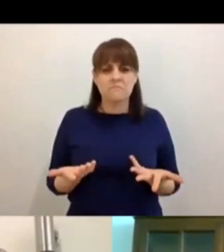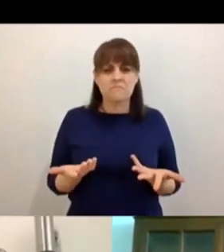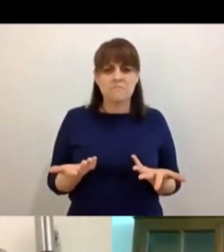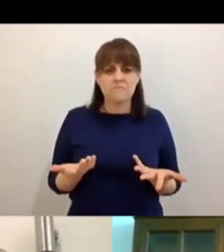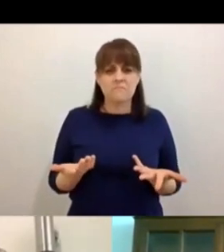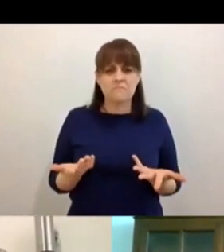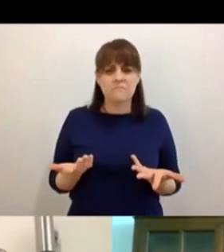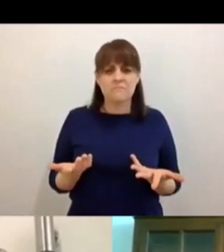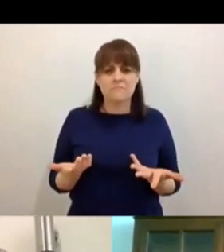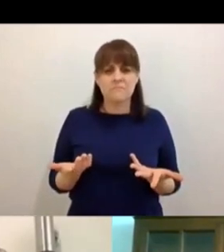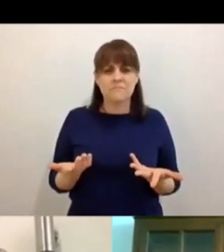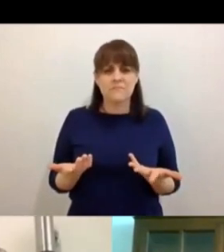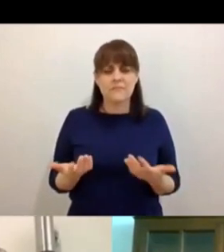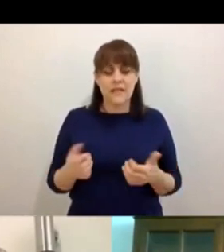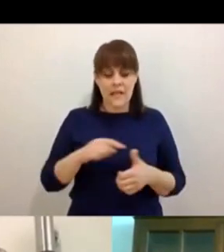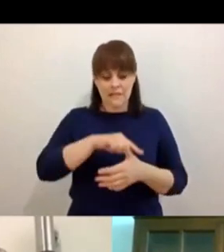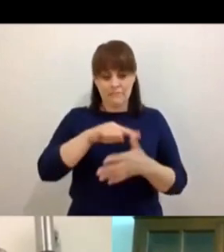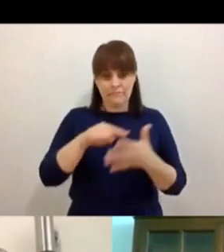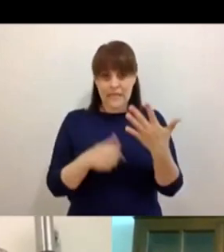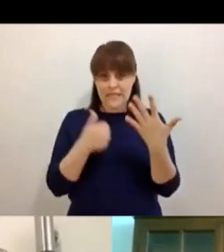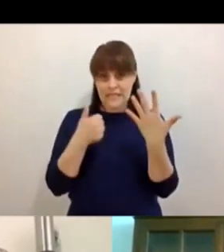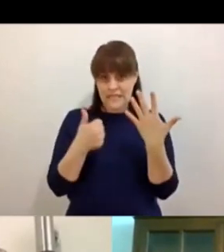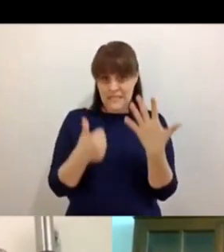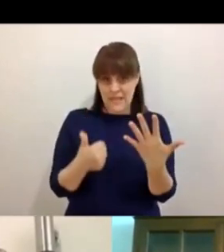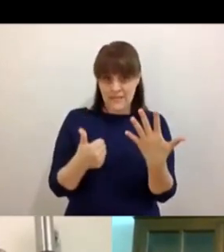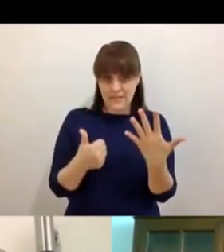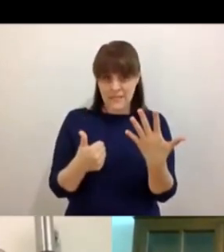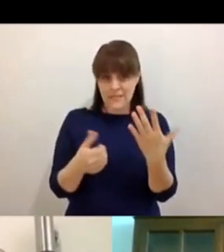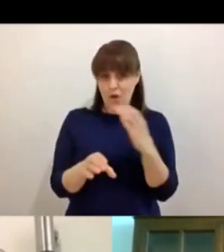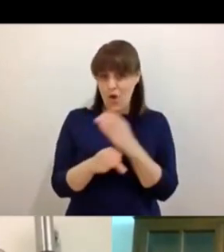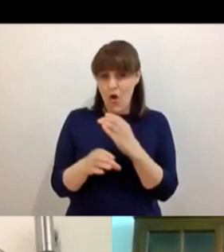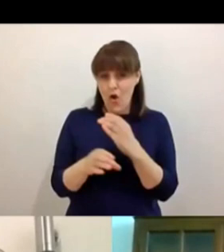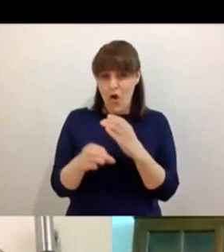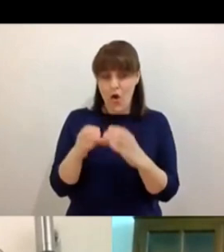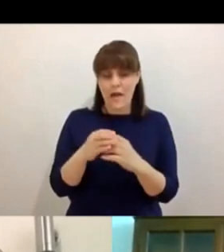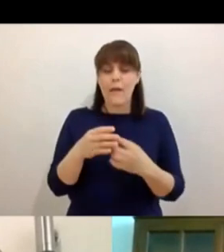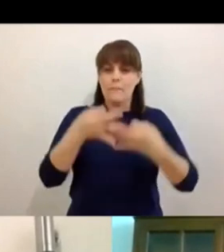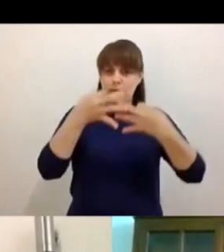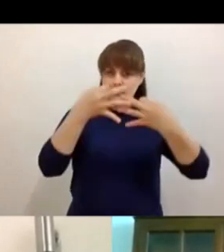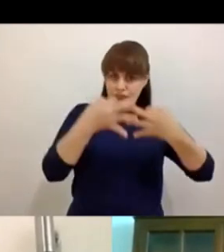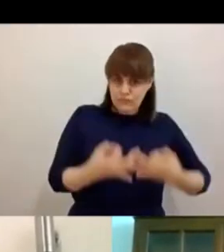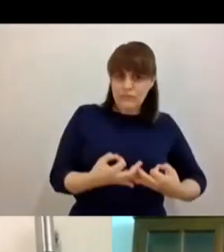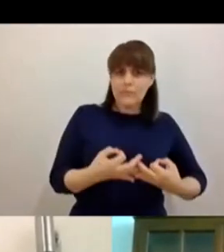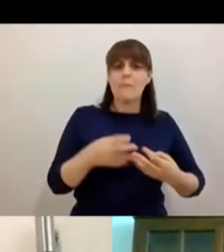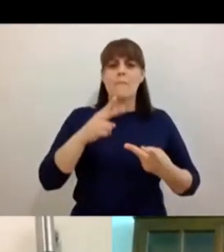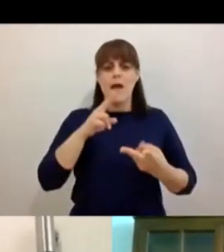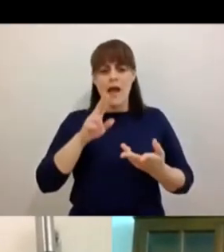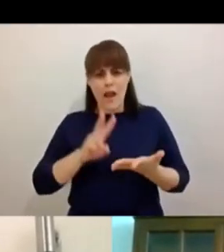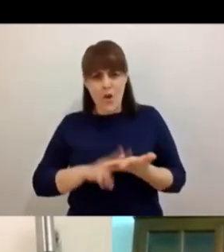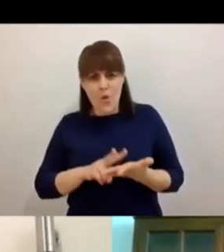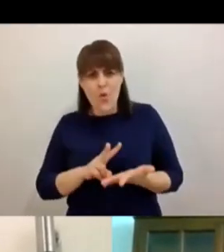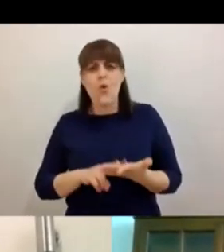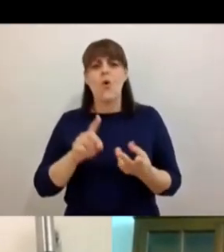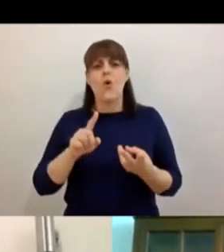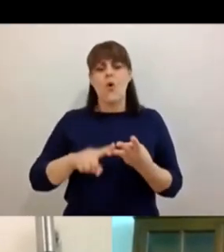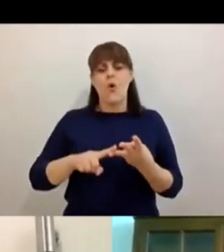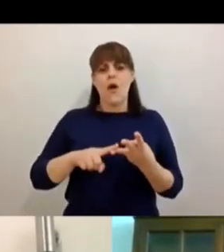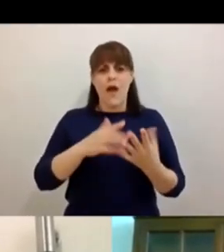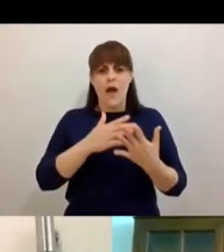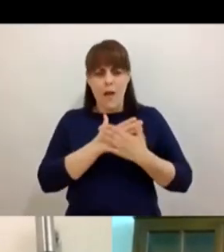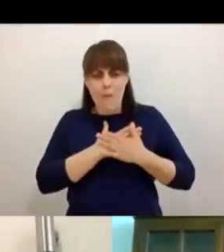este paquete de 6 principios, reglas, límites, valores, formación espiritual y amor, reintegración, reinserción y